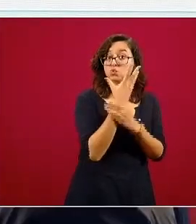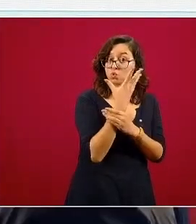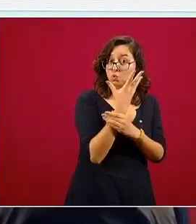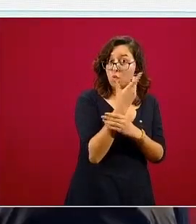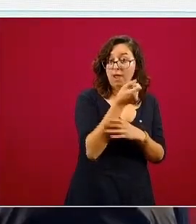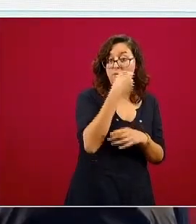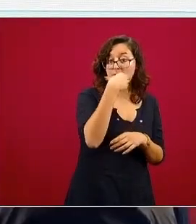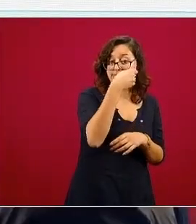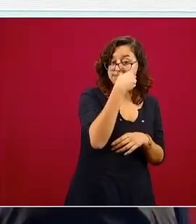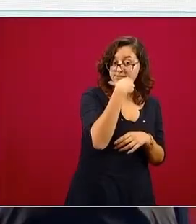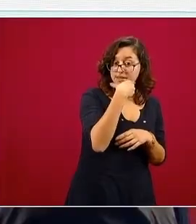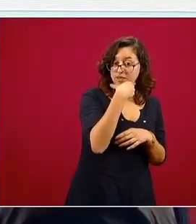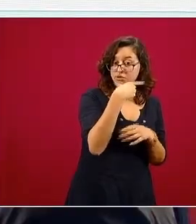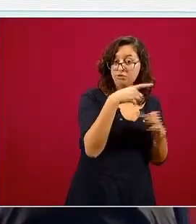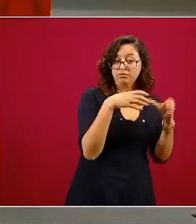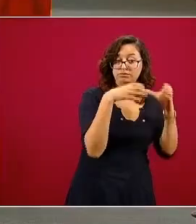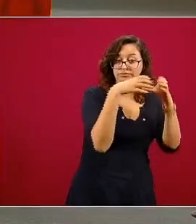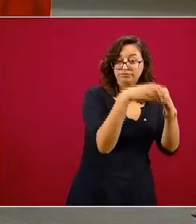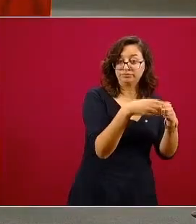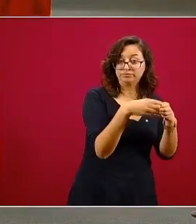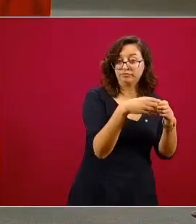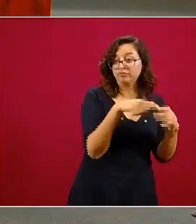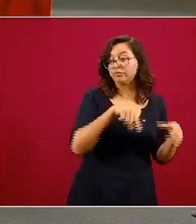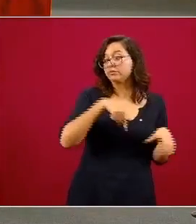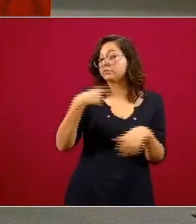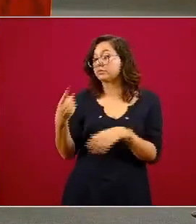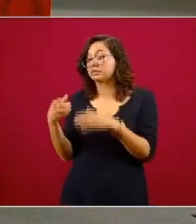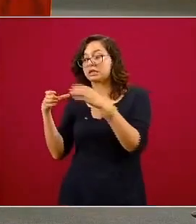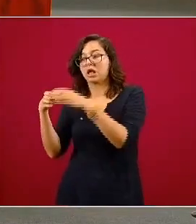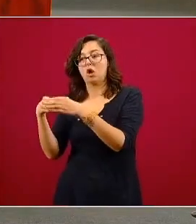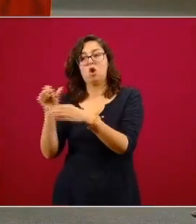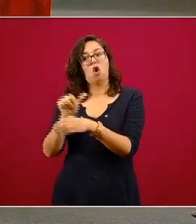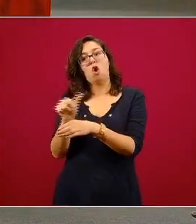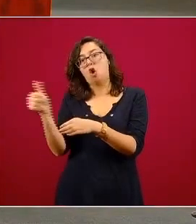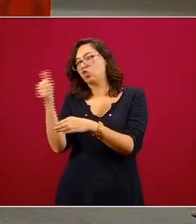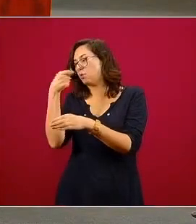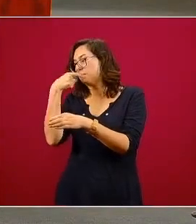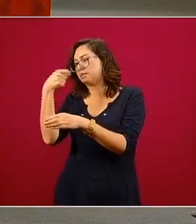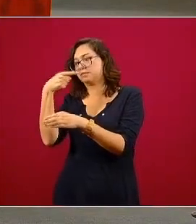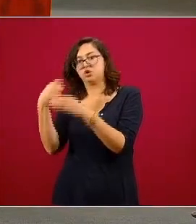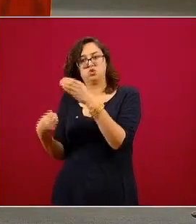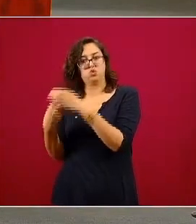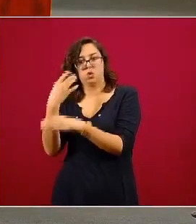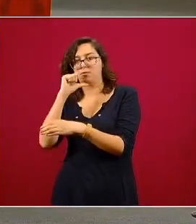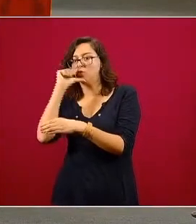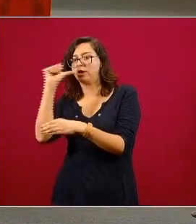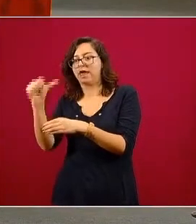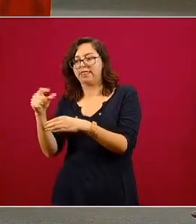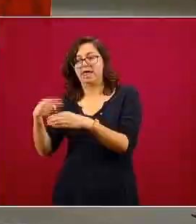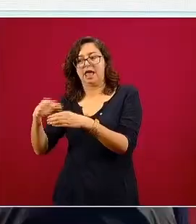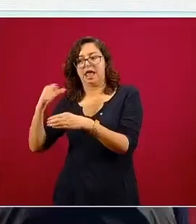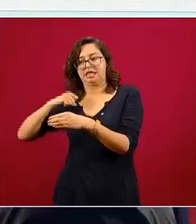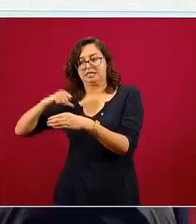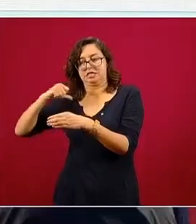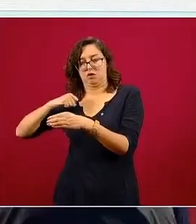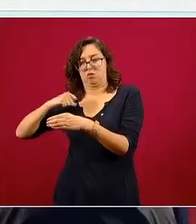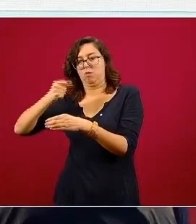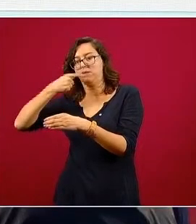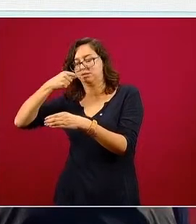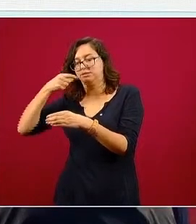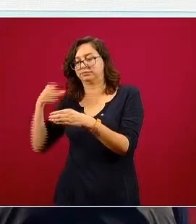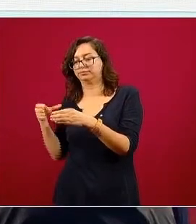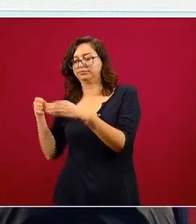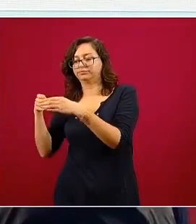queremos probar, y vamos a comparar los resultados en aquel grupo que recibió la